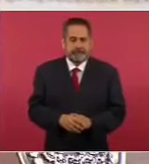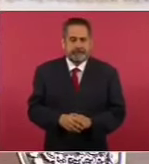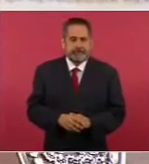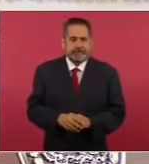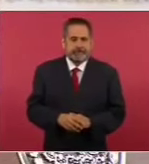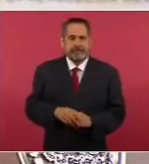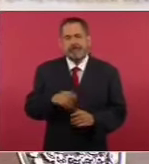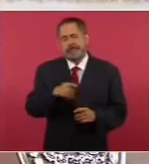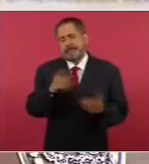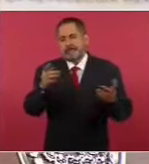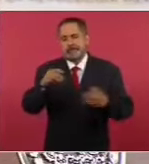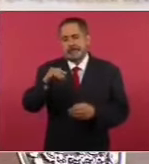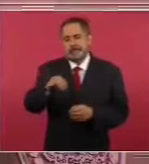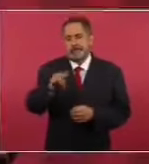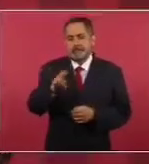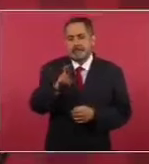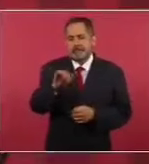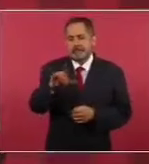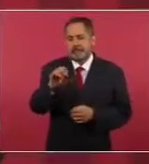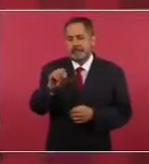Lo de Murillo, caramba, pues